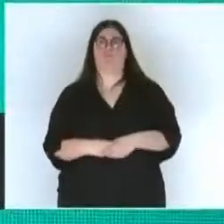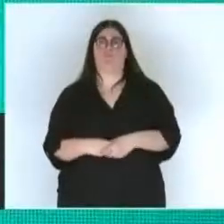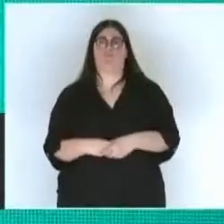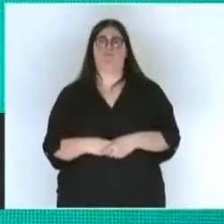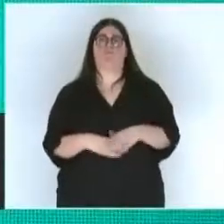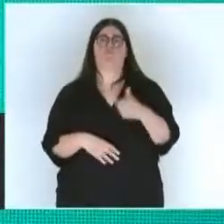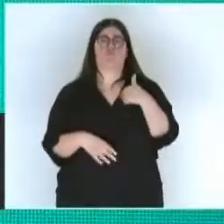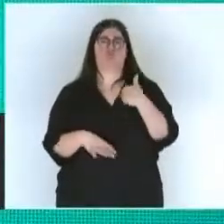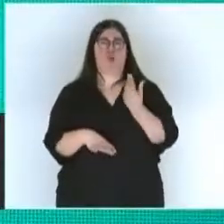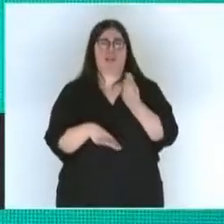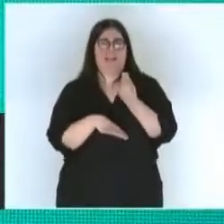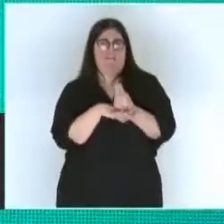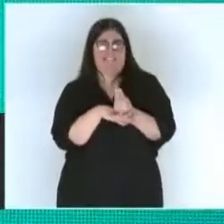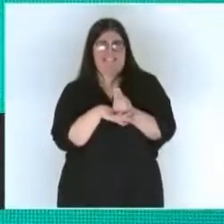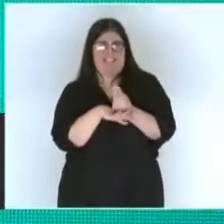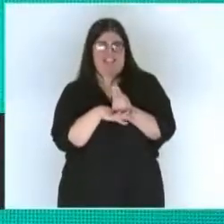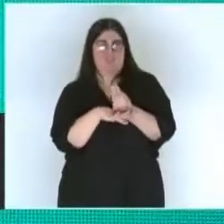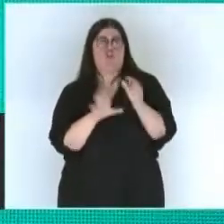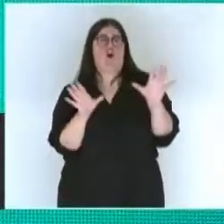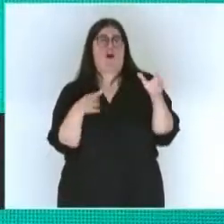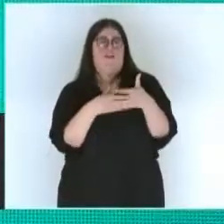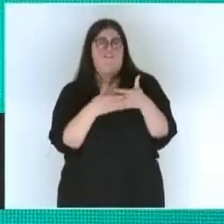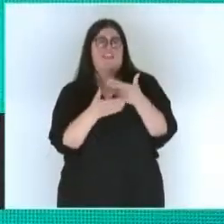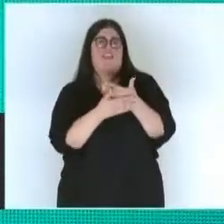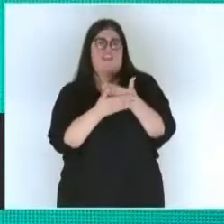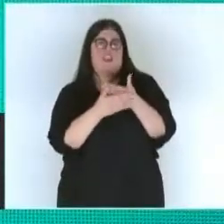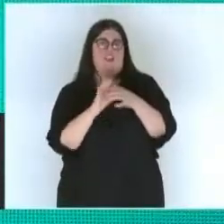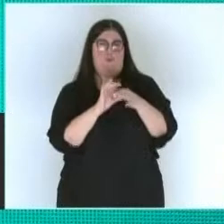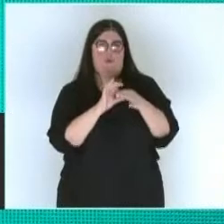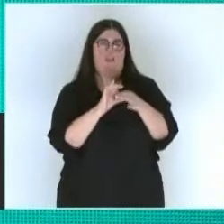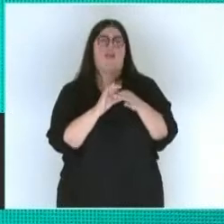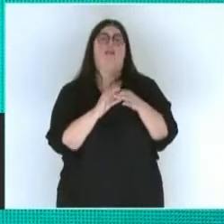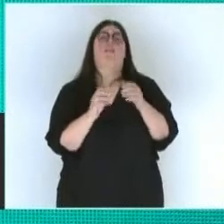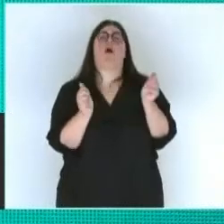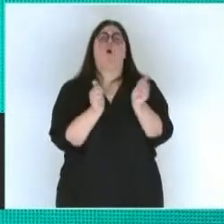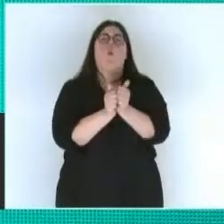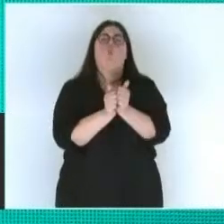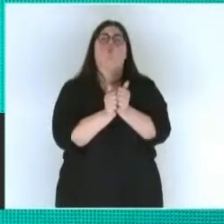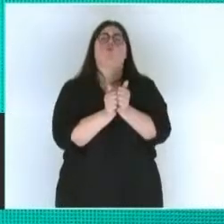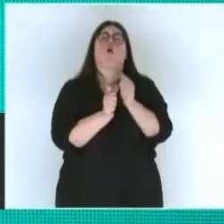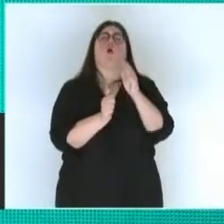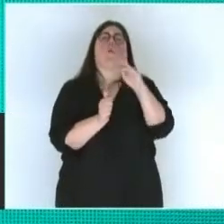Yo represento al Frente de Izquierda Unida, voy con Vanina Biasi